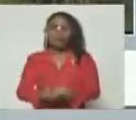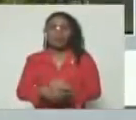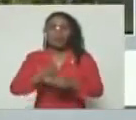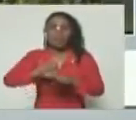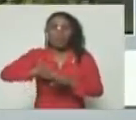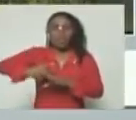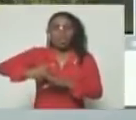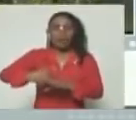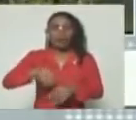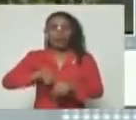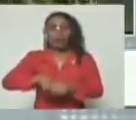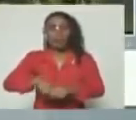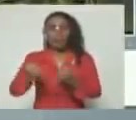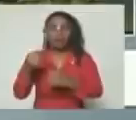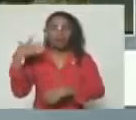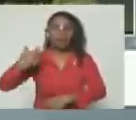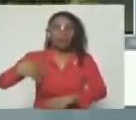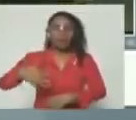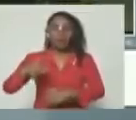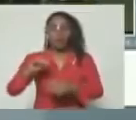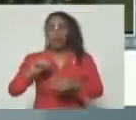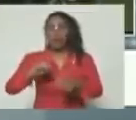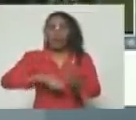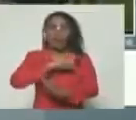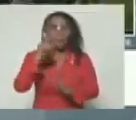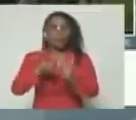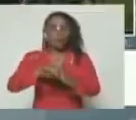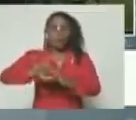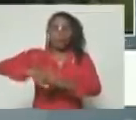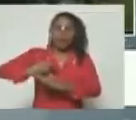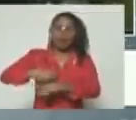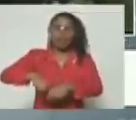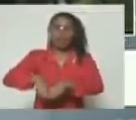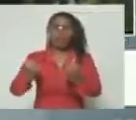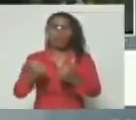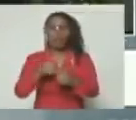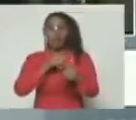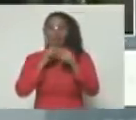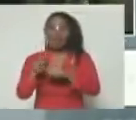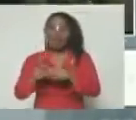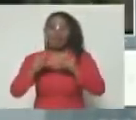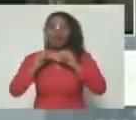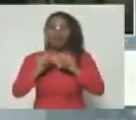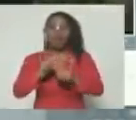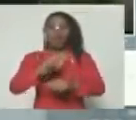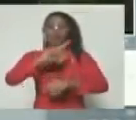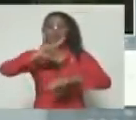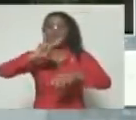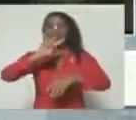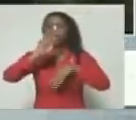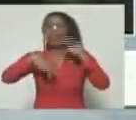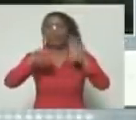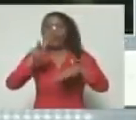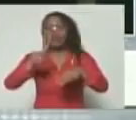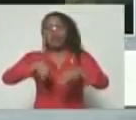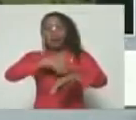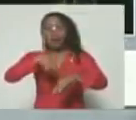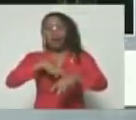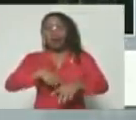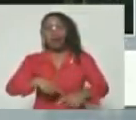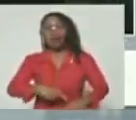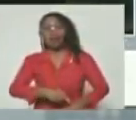atrás. El pie derecho se le fue completamente para atrás y se fracturó. Y así se mantuvo 12 horas caminando y